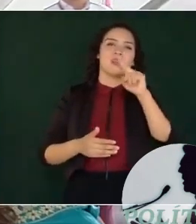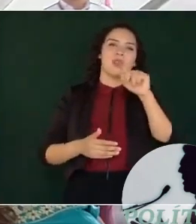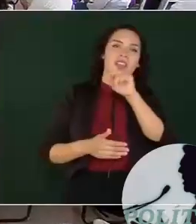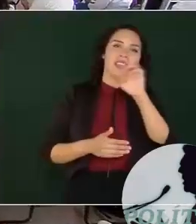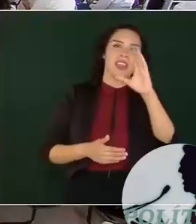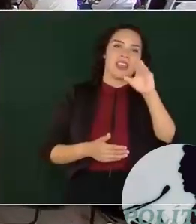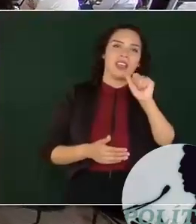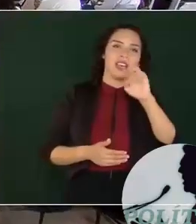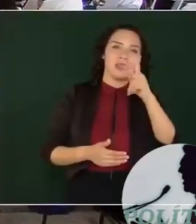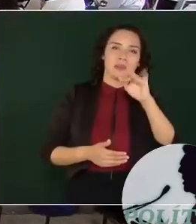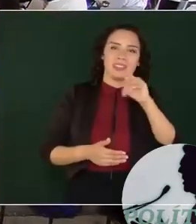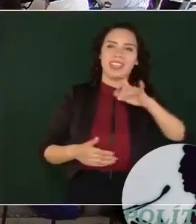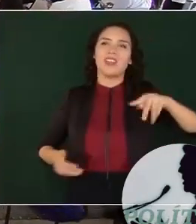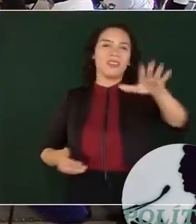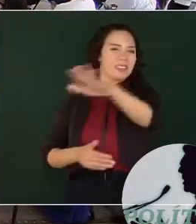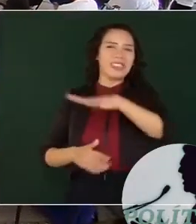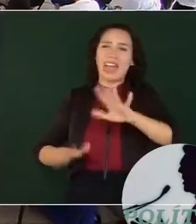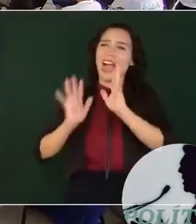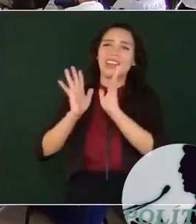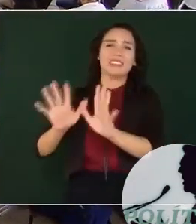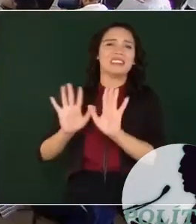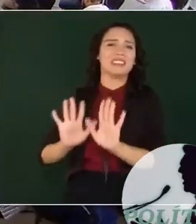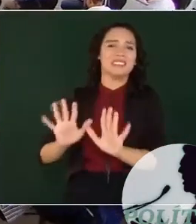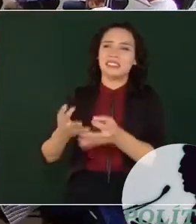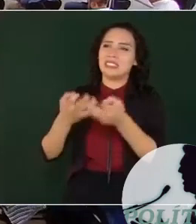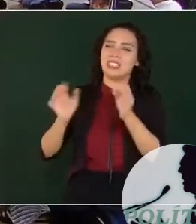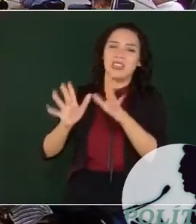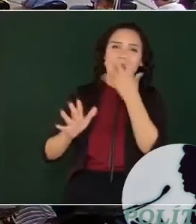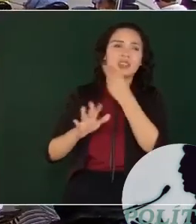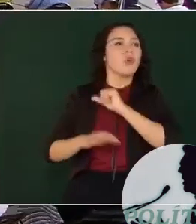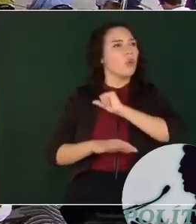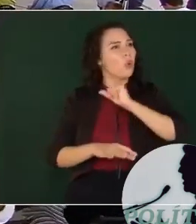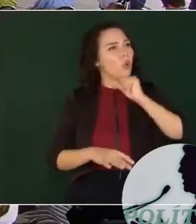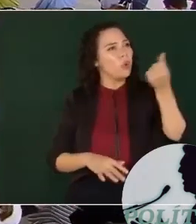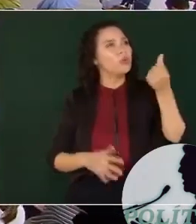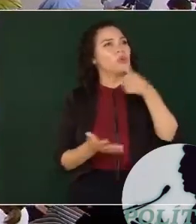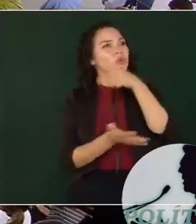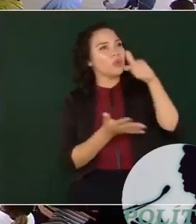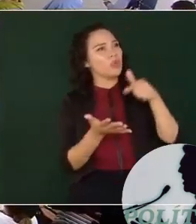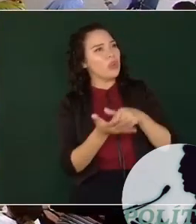Inclusive hubo una sentencia que en